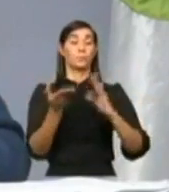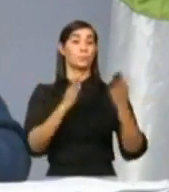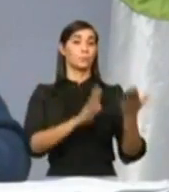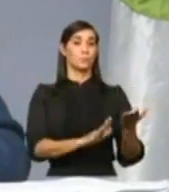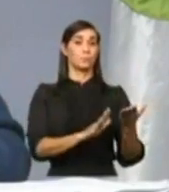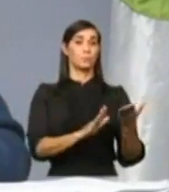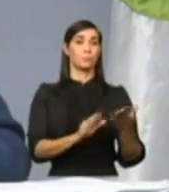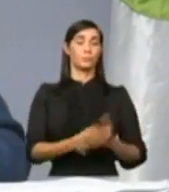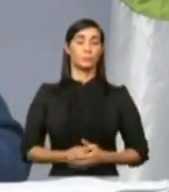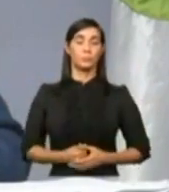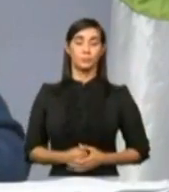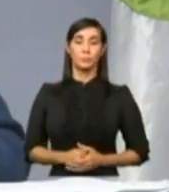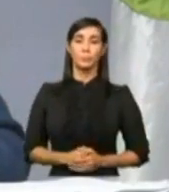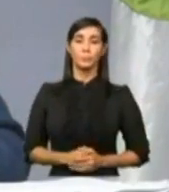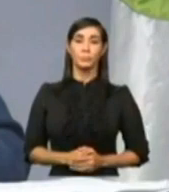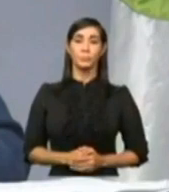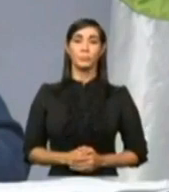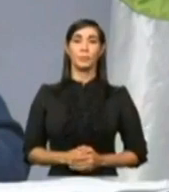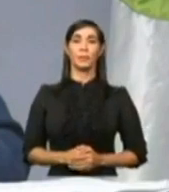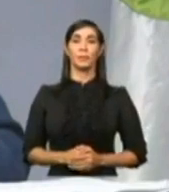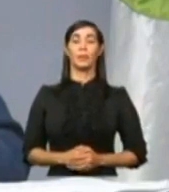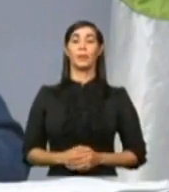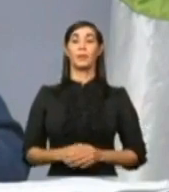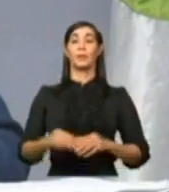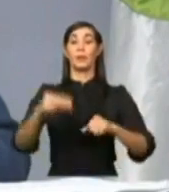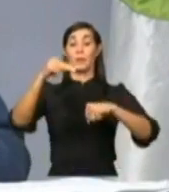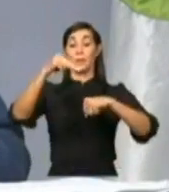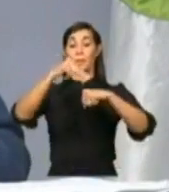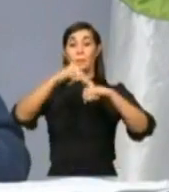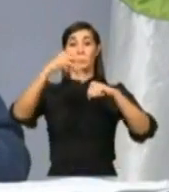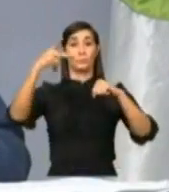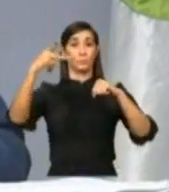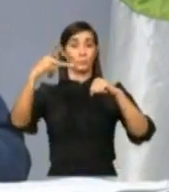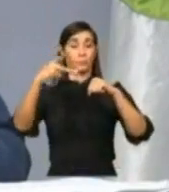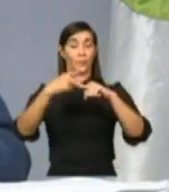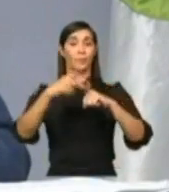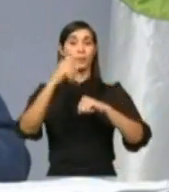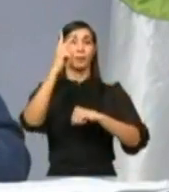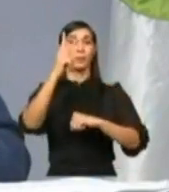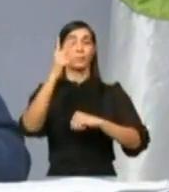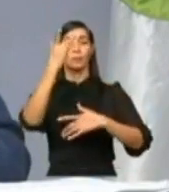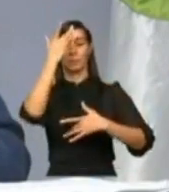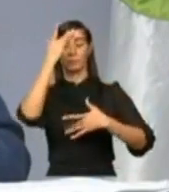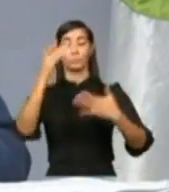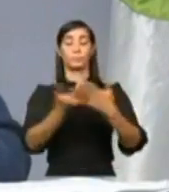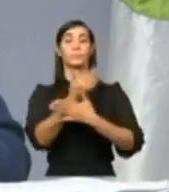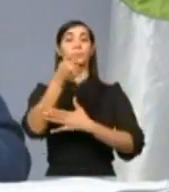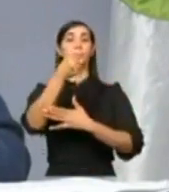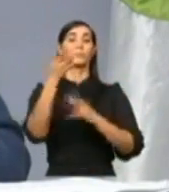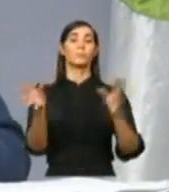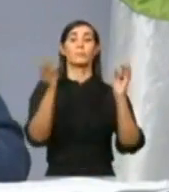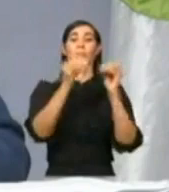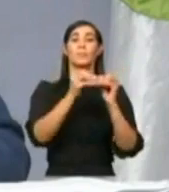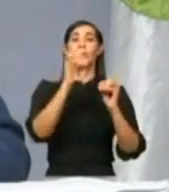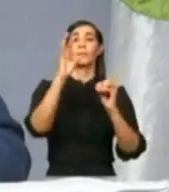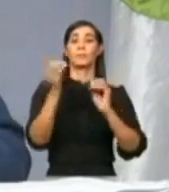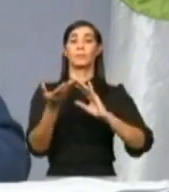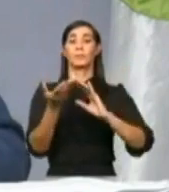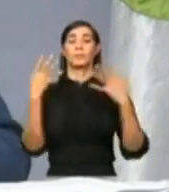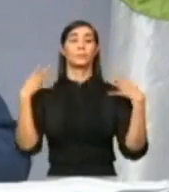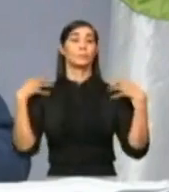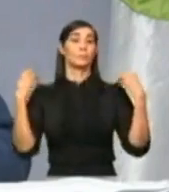fallecimientos. Monte Plata, 2 casos nuevos, 10 acumulados, 0